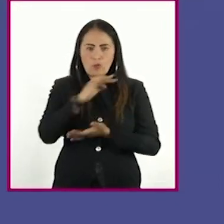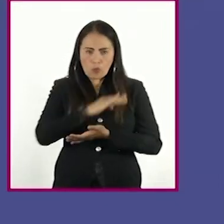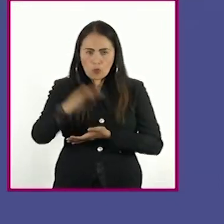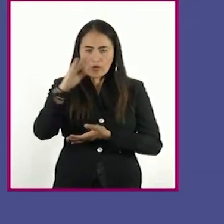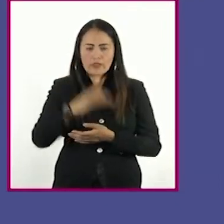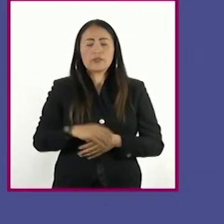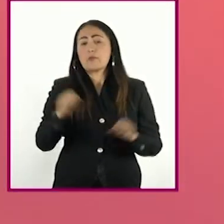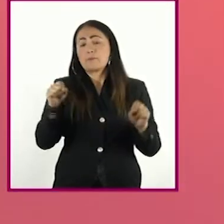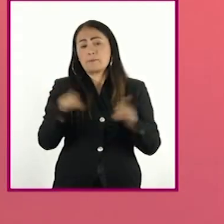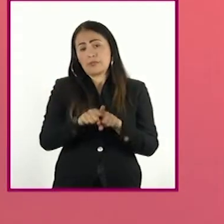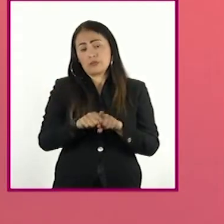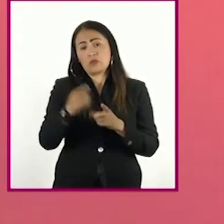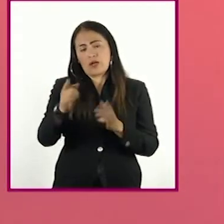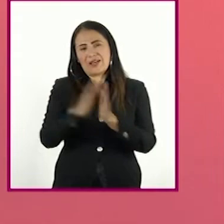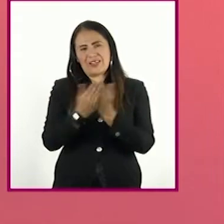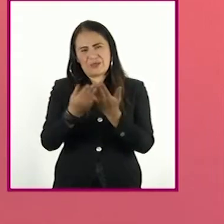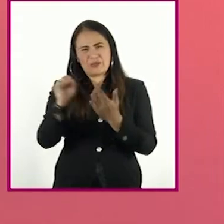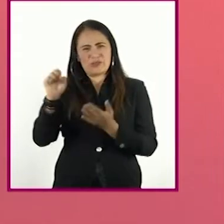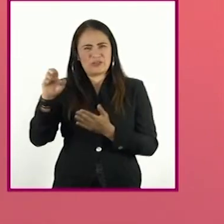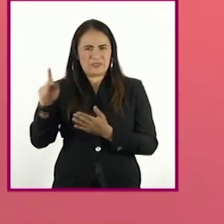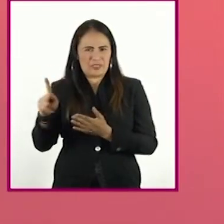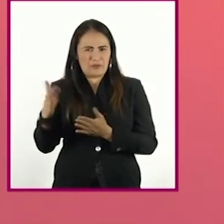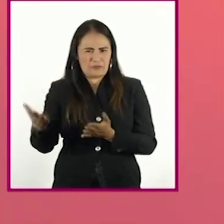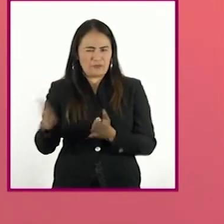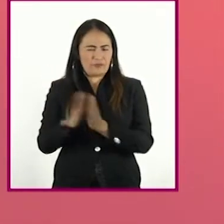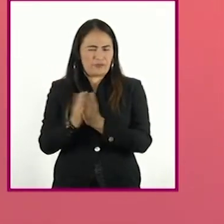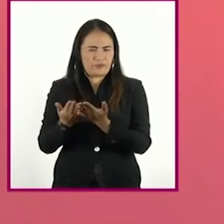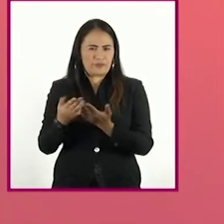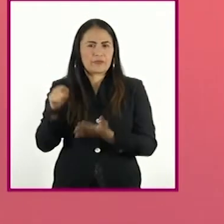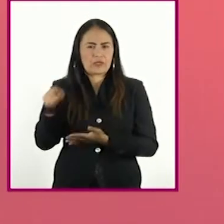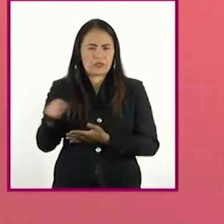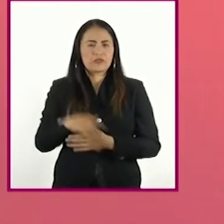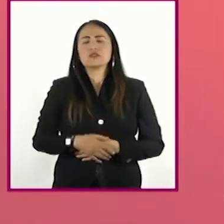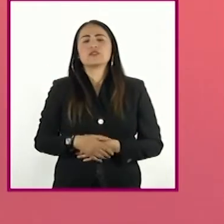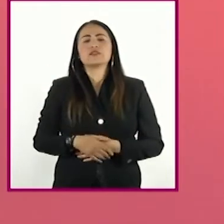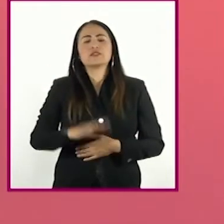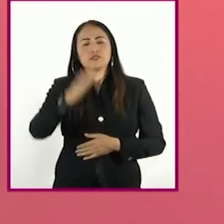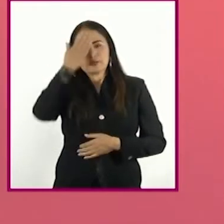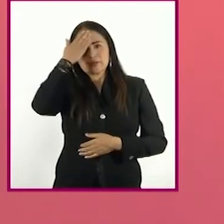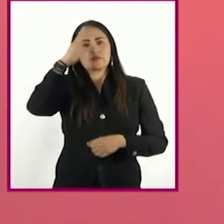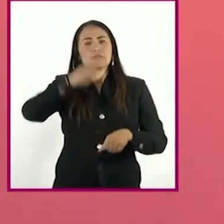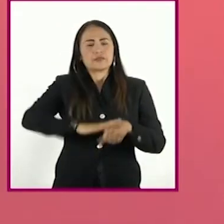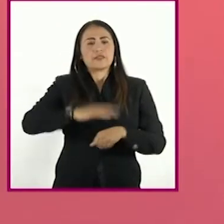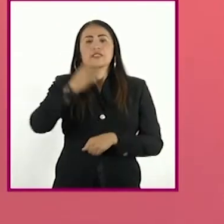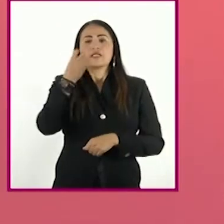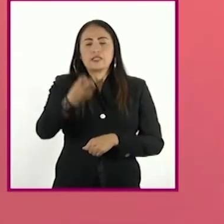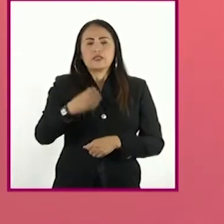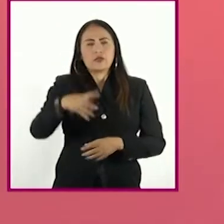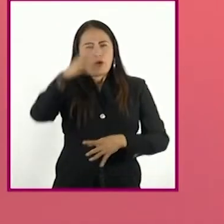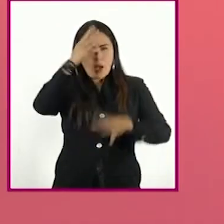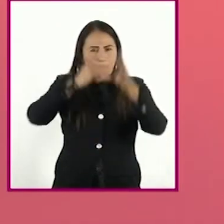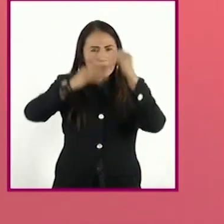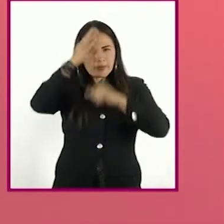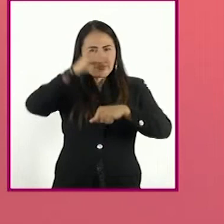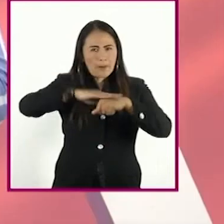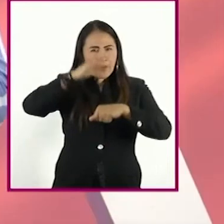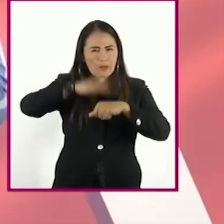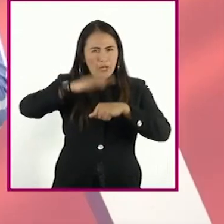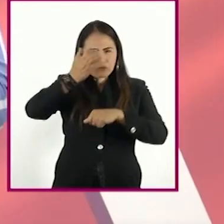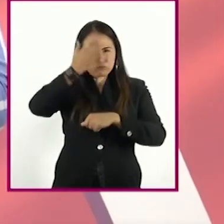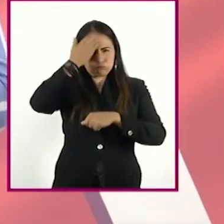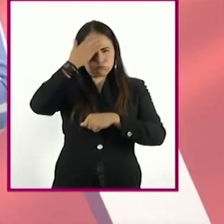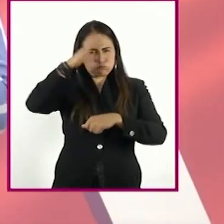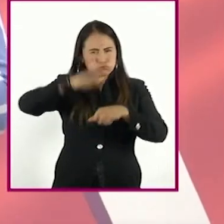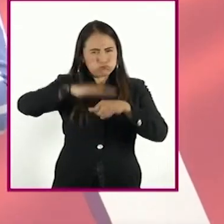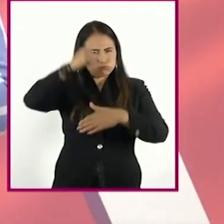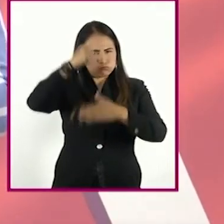es conveniente tener a la mano su libro de texto. Tengan muy presente que todo lo que vean es para consolidar su conocimiento,